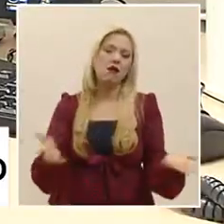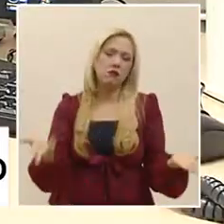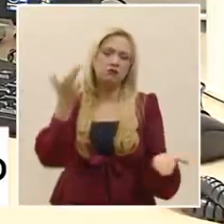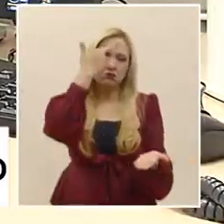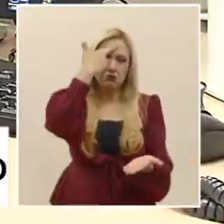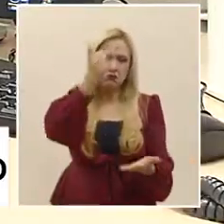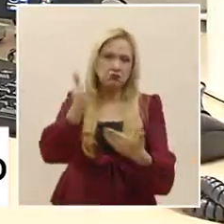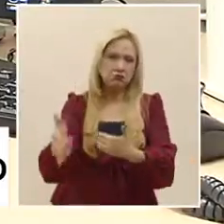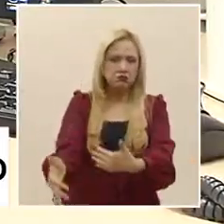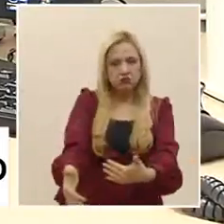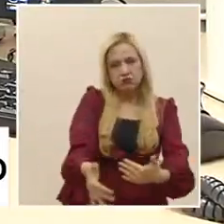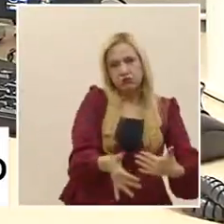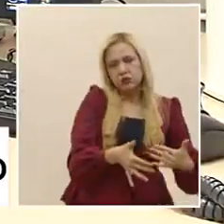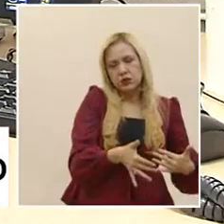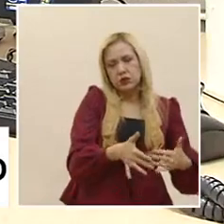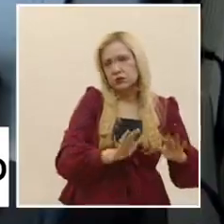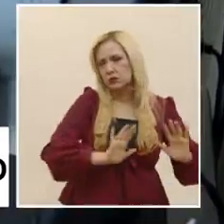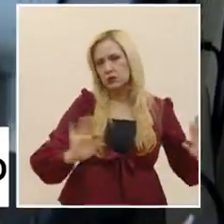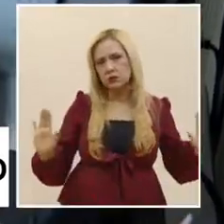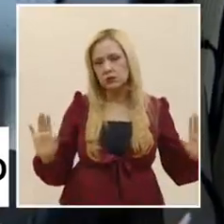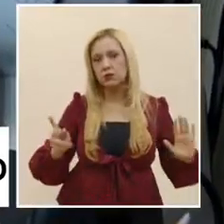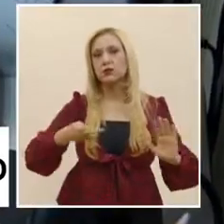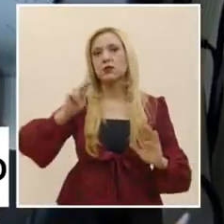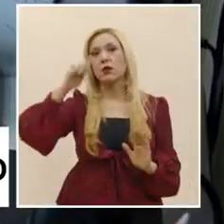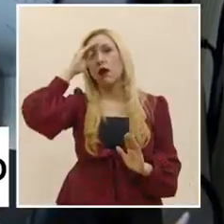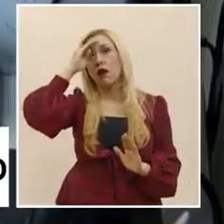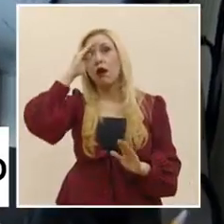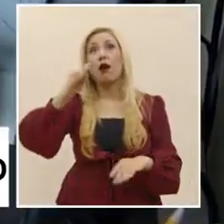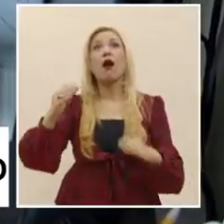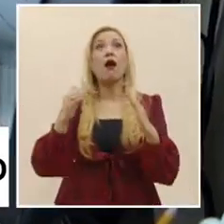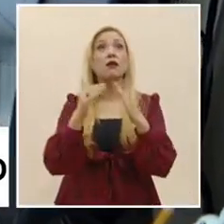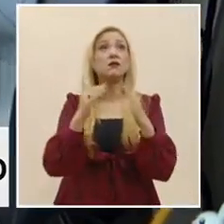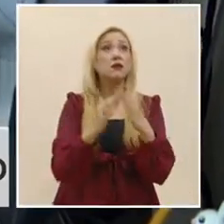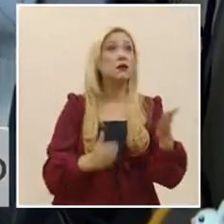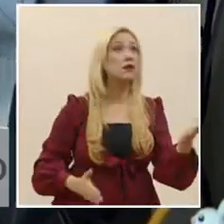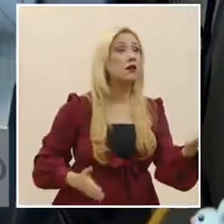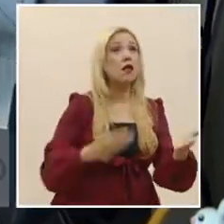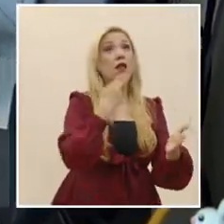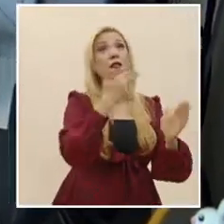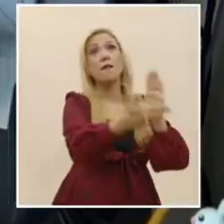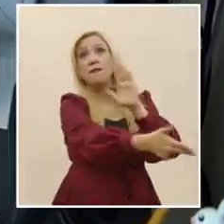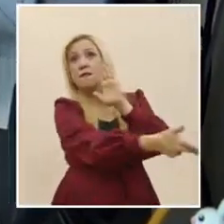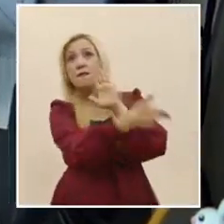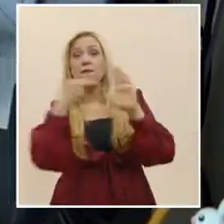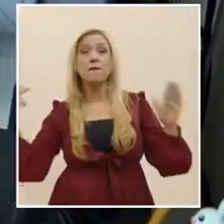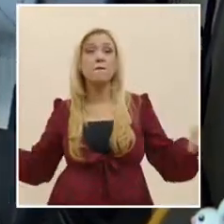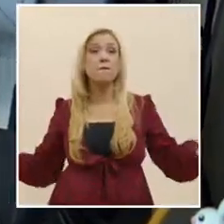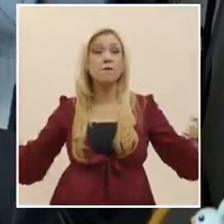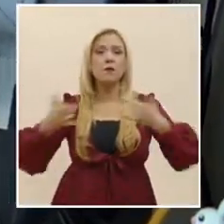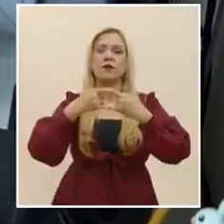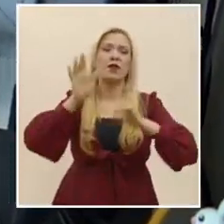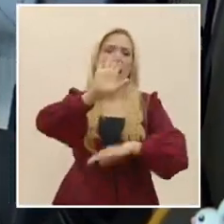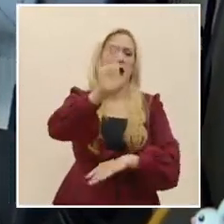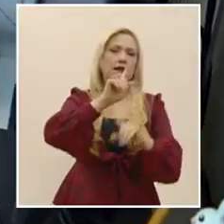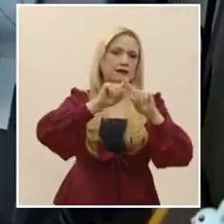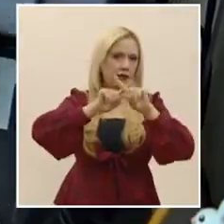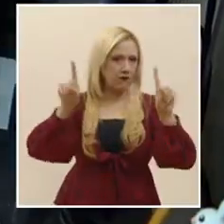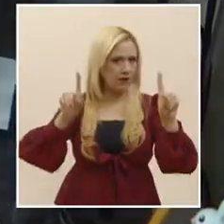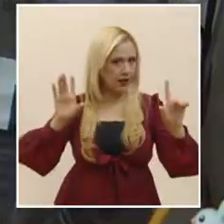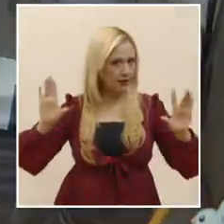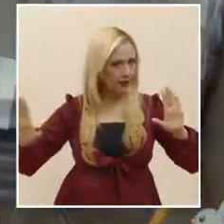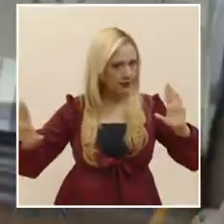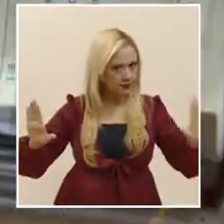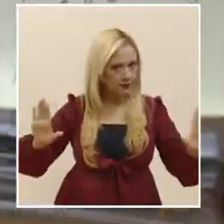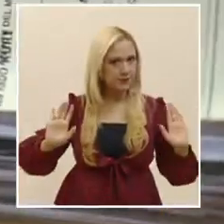medida aplica con independencia de la existencia del embargo, pues dichas medidas persiguen fines distintos. La